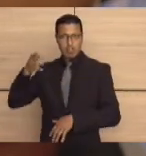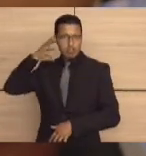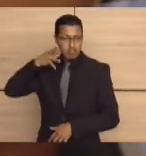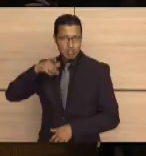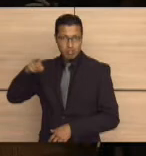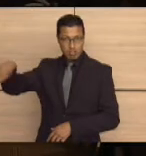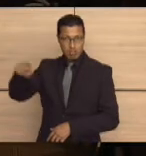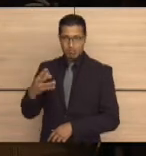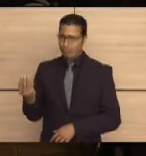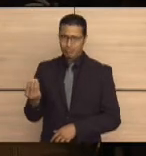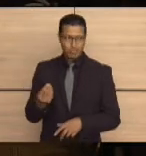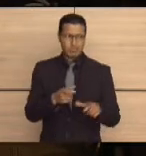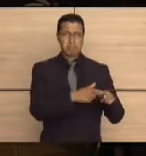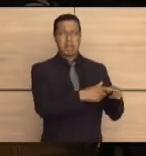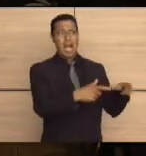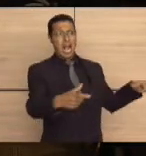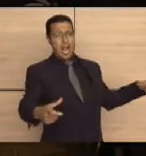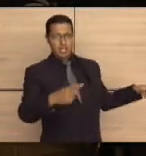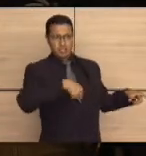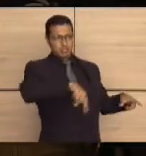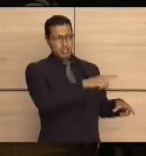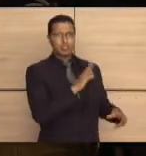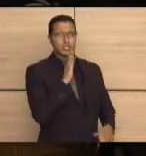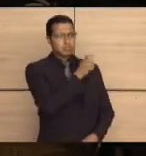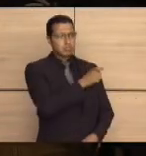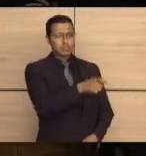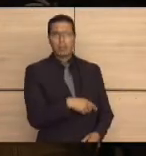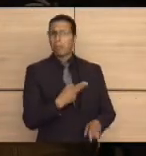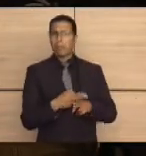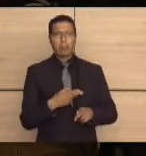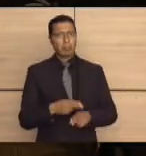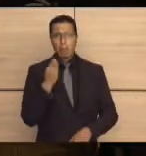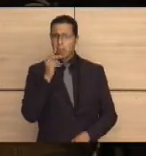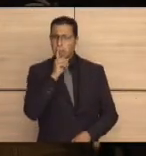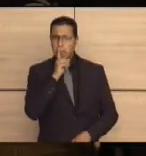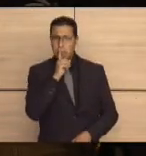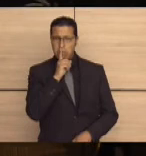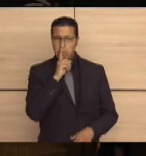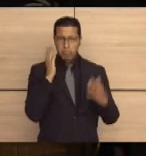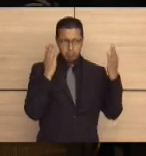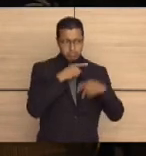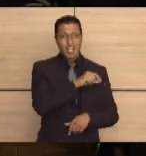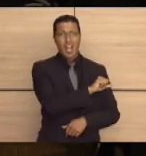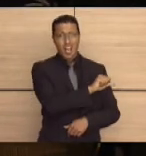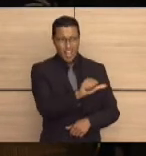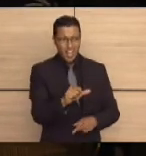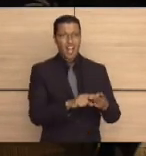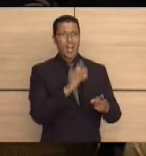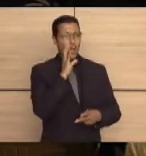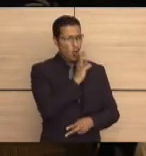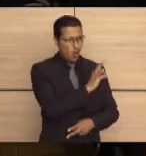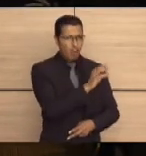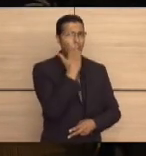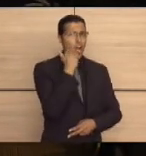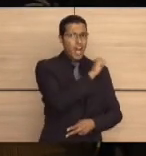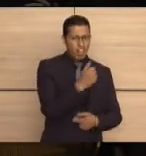sino miles de seres anónimos que morían en esos páramos, en las mujeres que los acompañaban y que preparaban las comidas antes